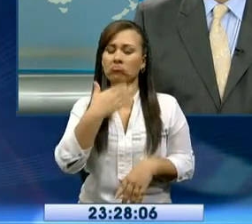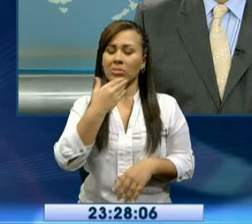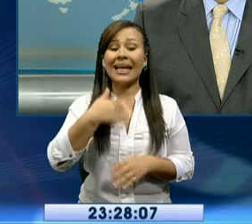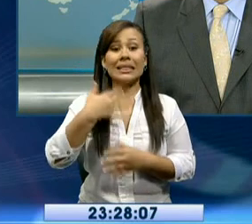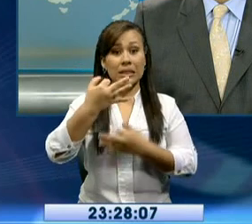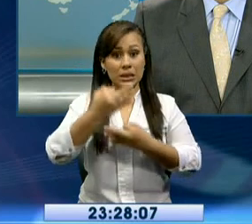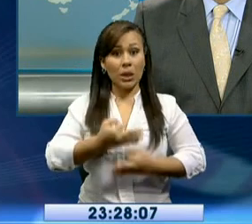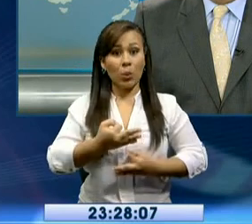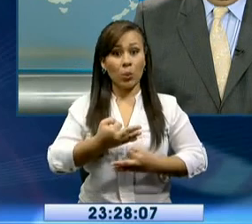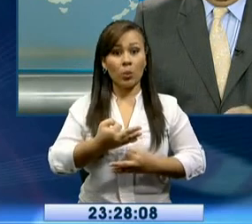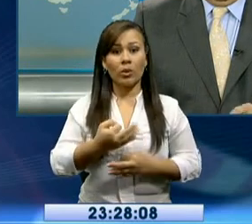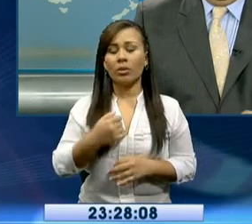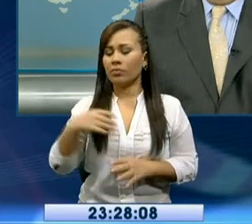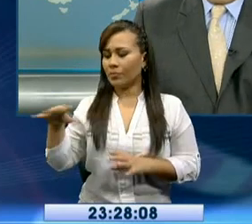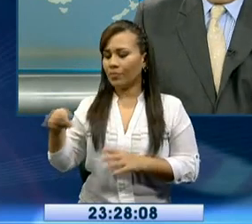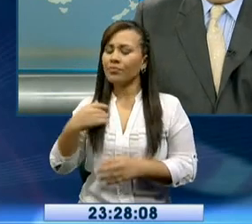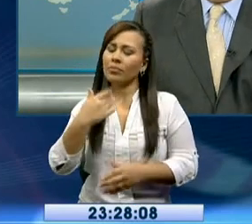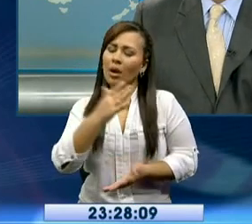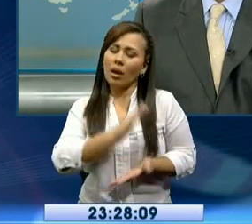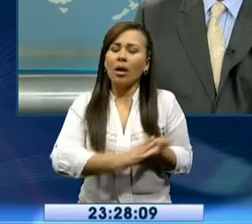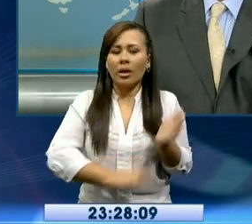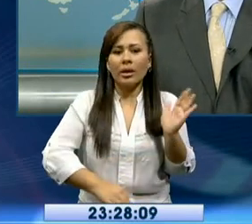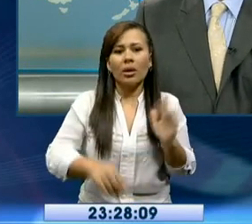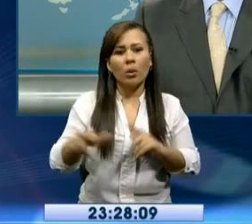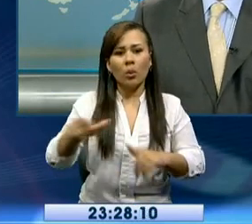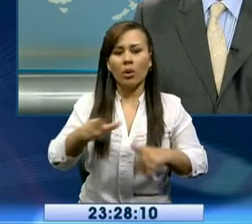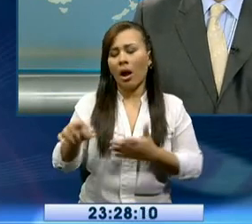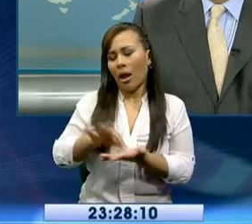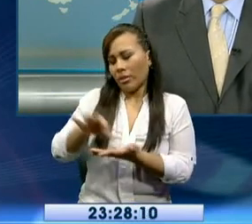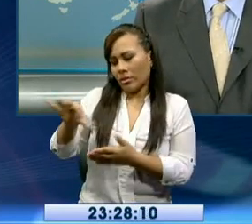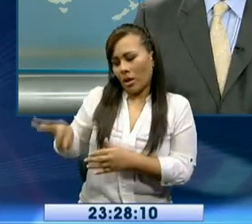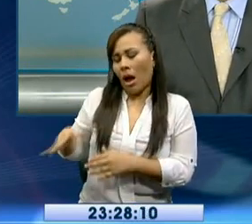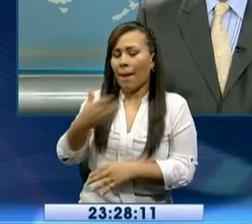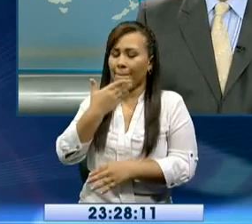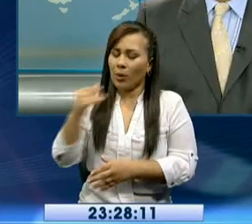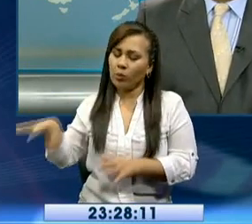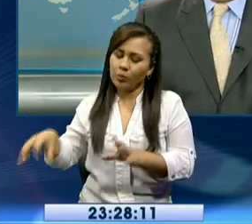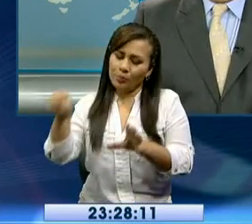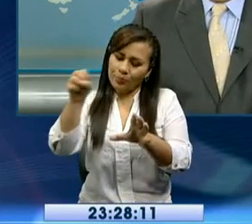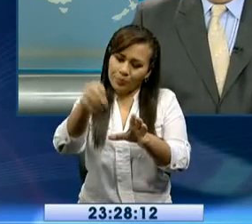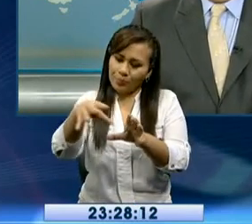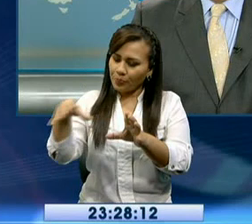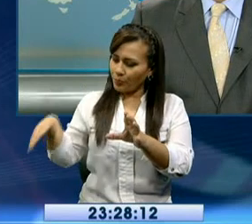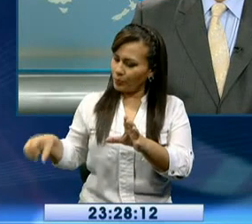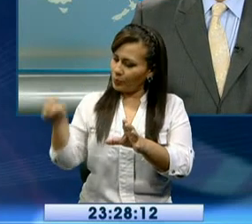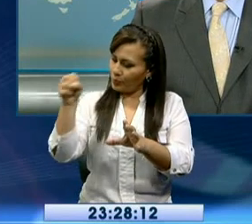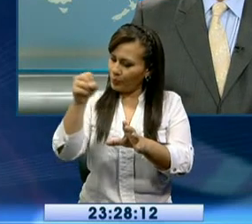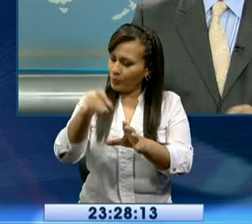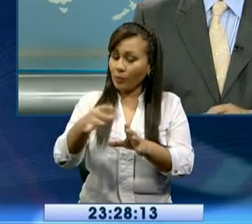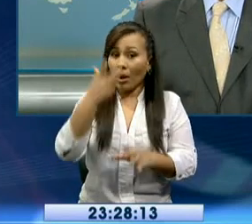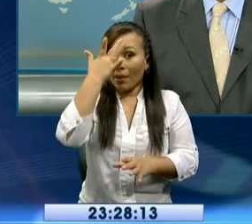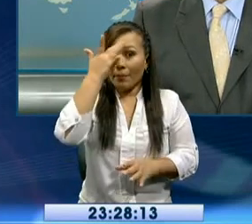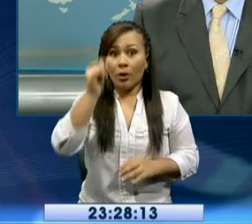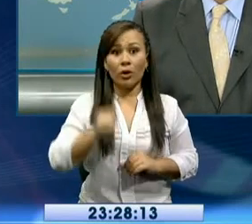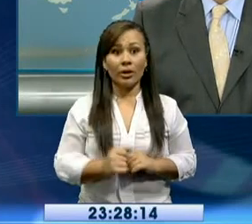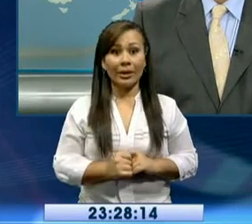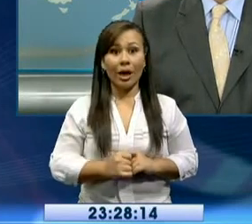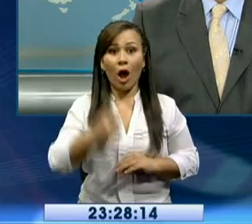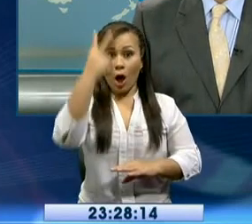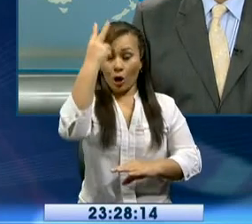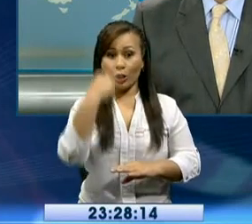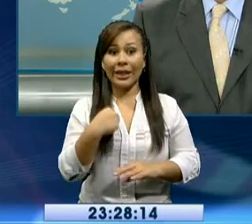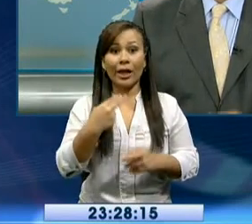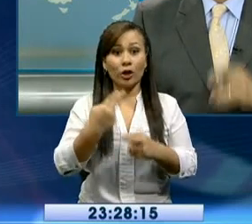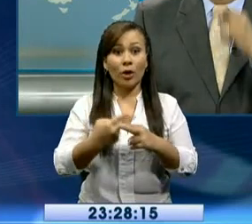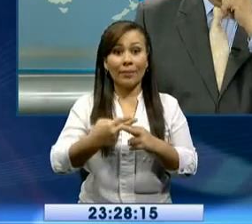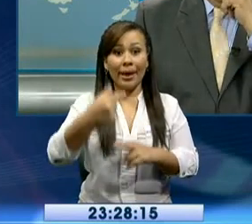seguridad salir del sitio, ¿no? Desalojar aquel espacio, porque el hotel Las